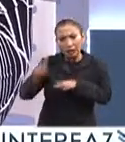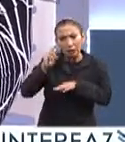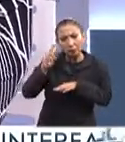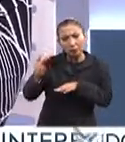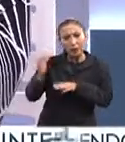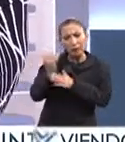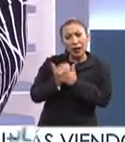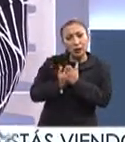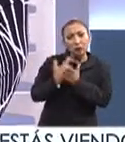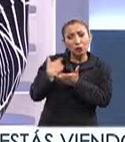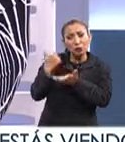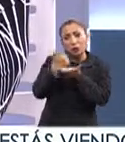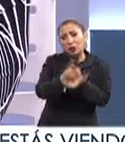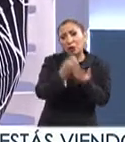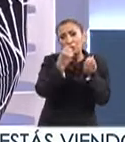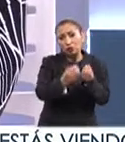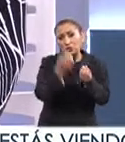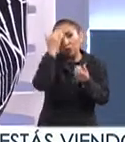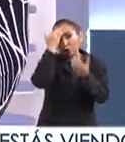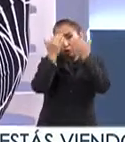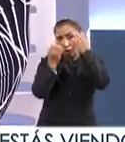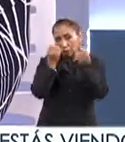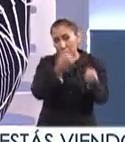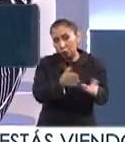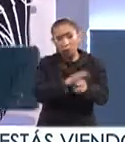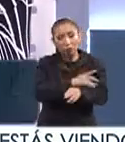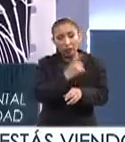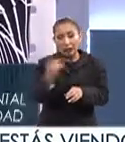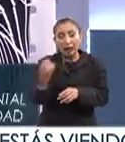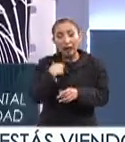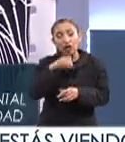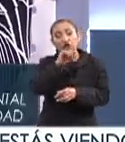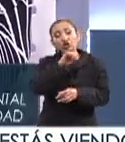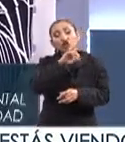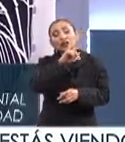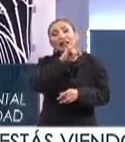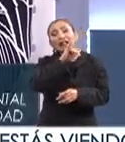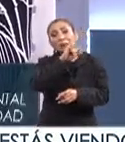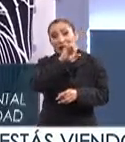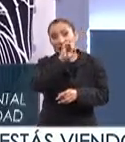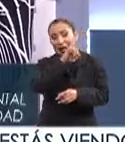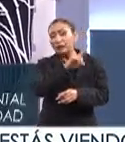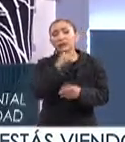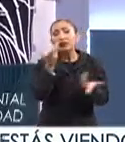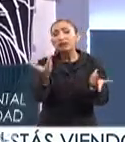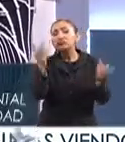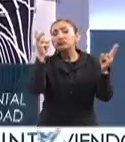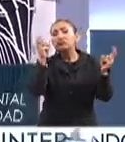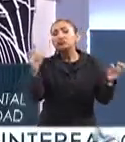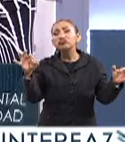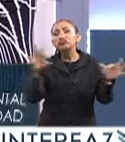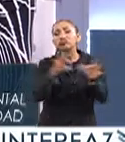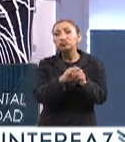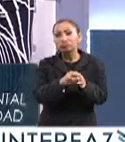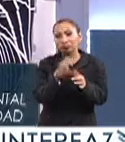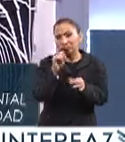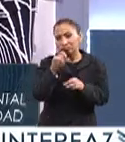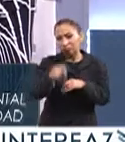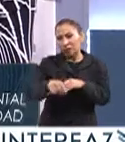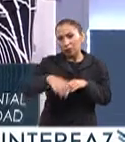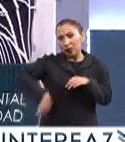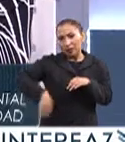menos podemos aportar muchos conocimientos, porque la sustentabilidad tiene que ver, como bien lo han mencionado ustedes en